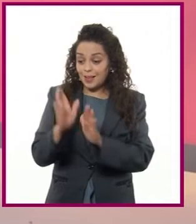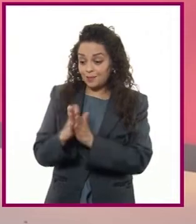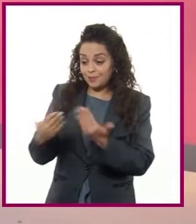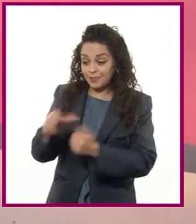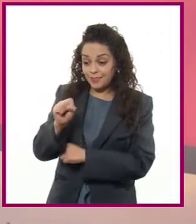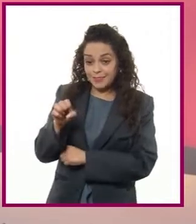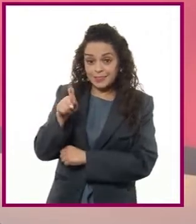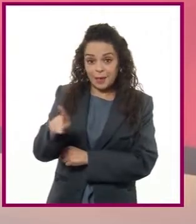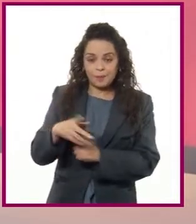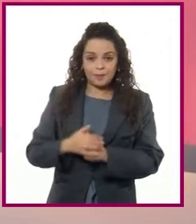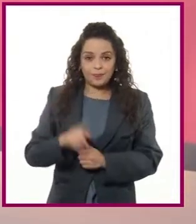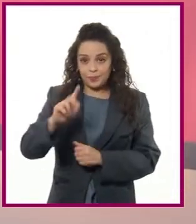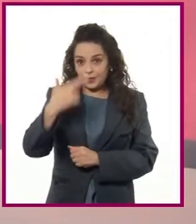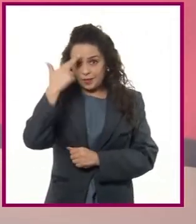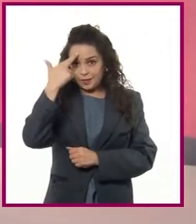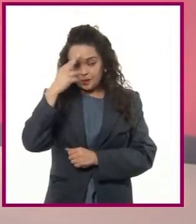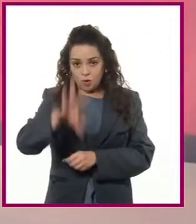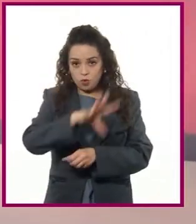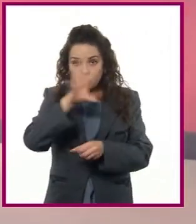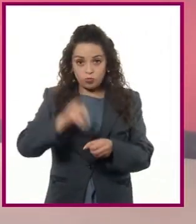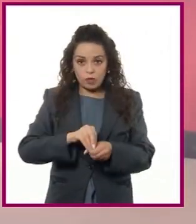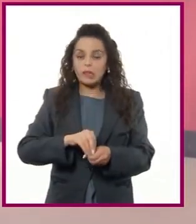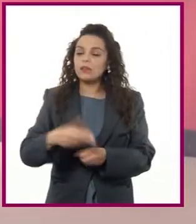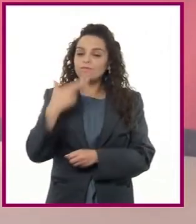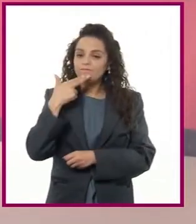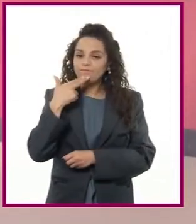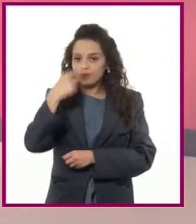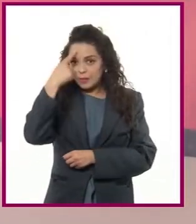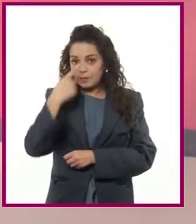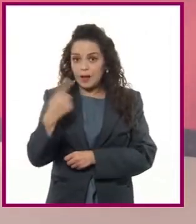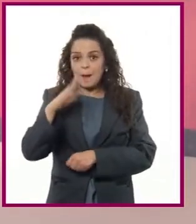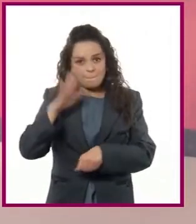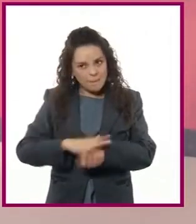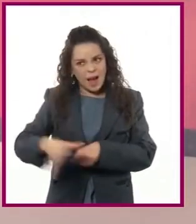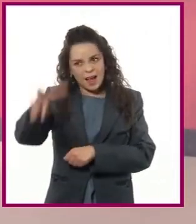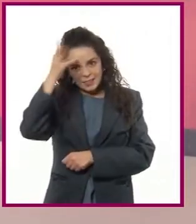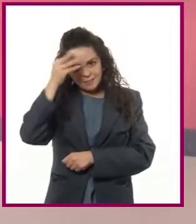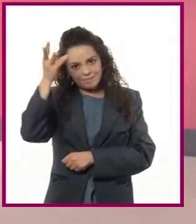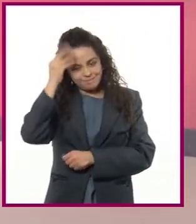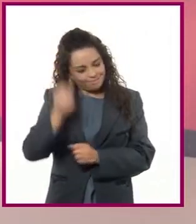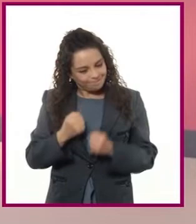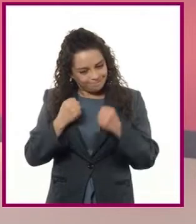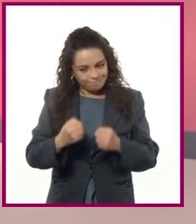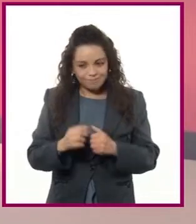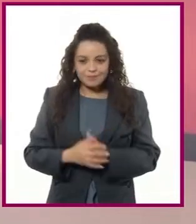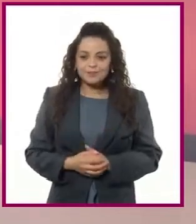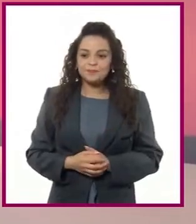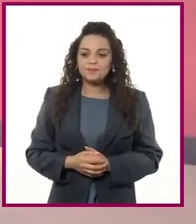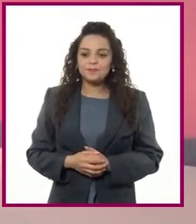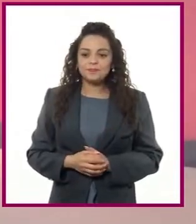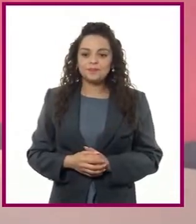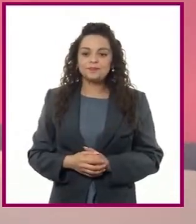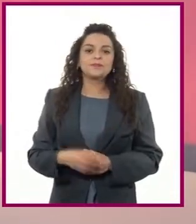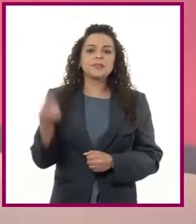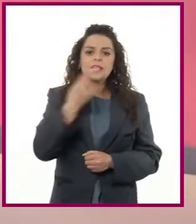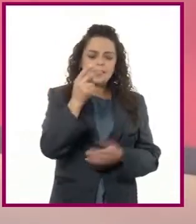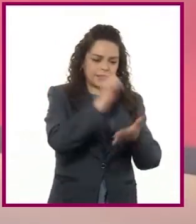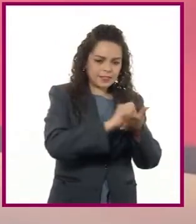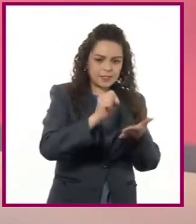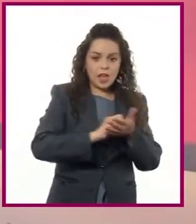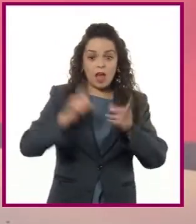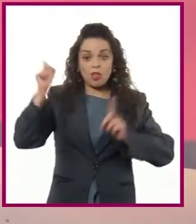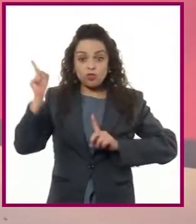texto. Recuerden que todo lo que veamos les servirá para reforzar su conocimiento, así que les recomiendo llevar un registro de las dudas,